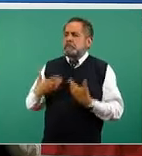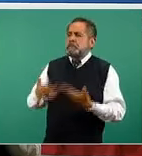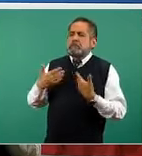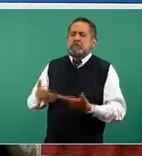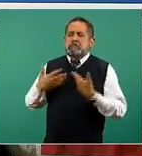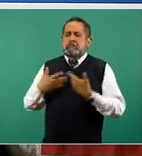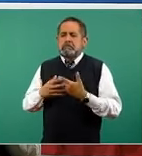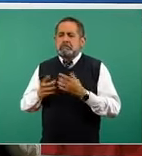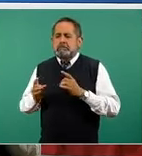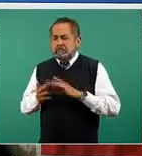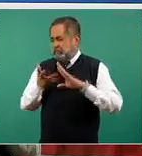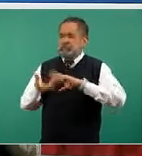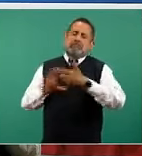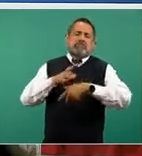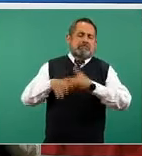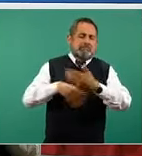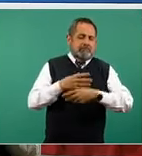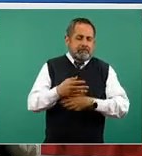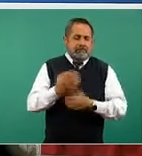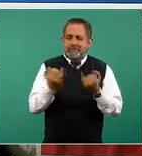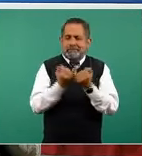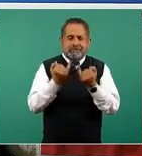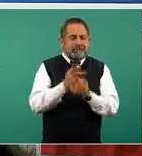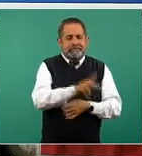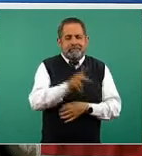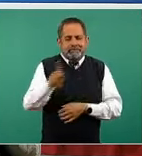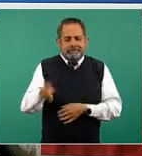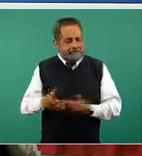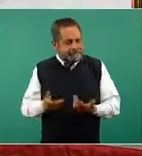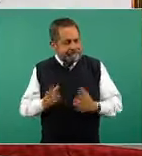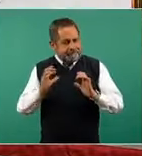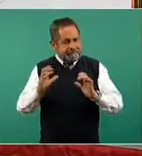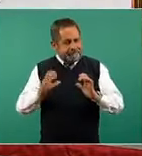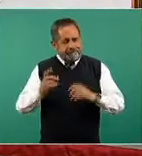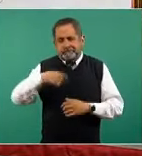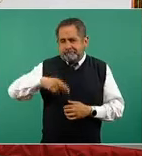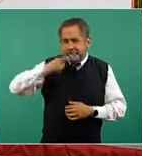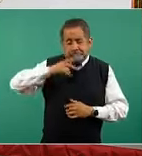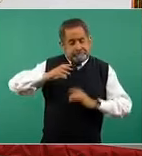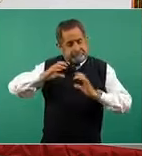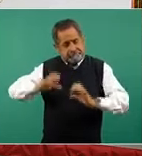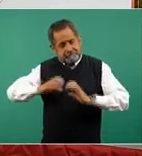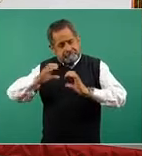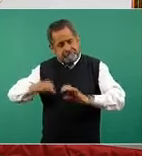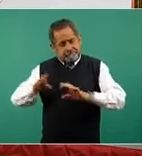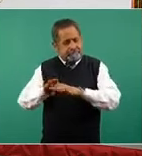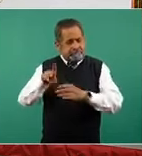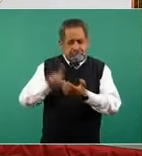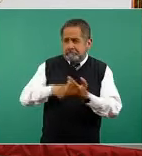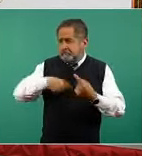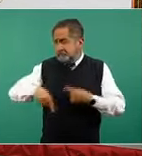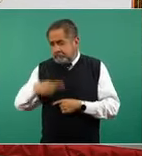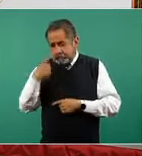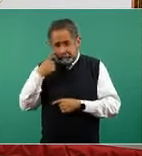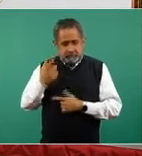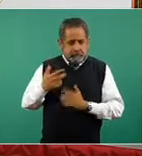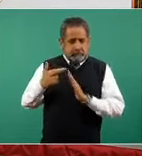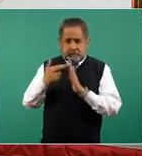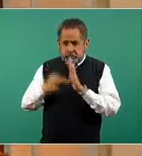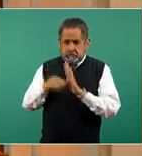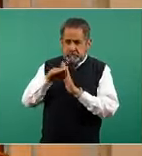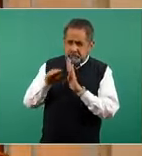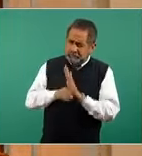incrementar la actividad epidémica. Si no nos cuidamos, si no implementamos las medidas preventivas como hasta ahora